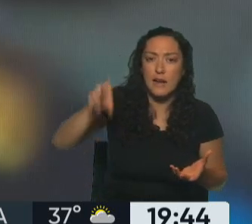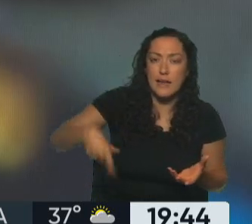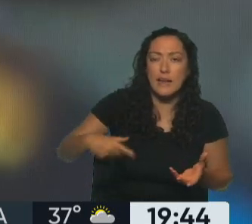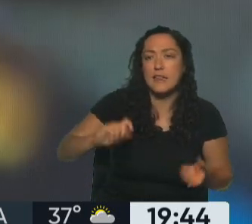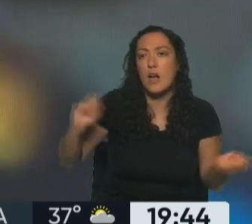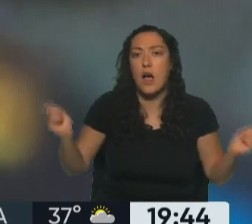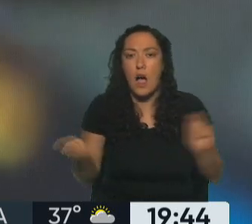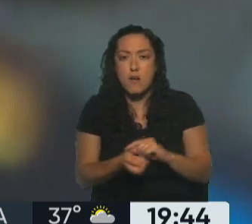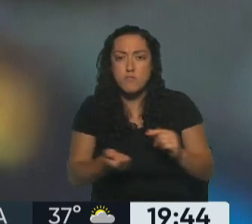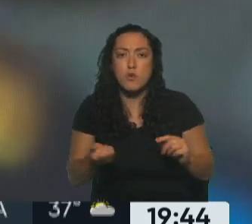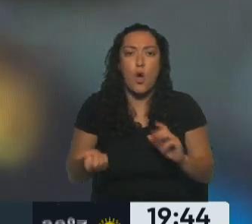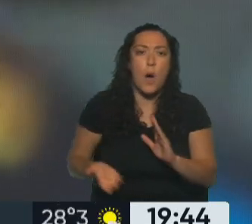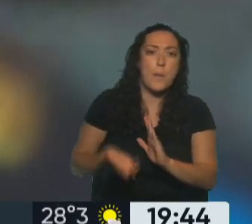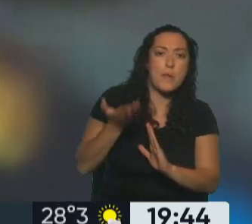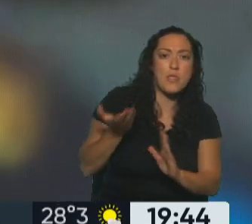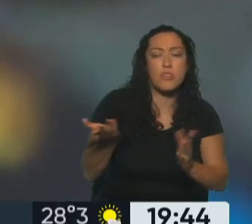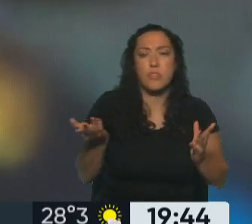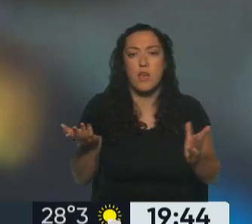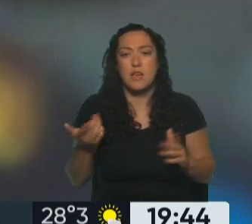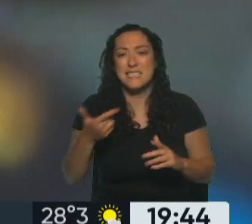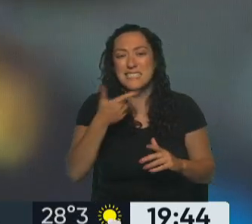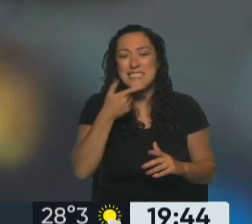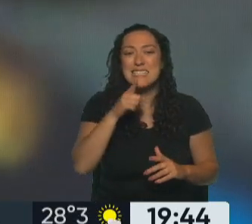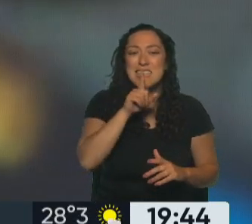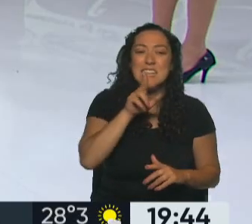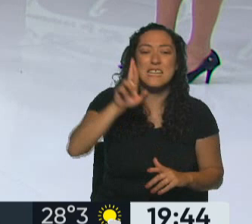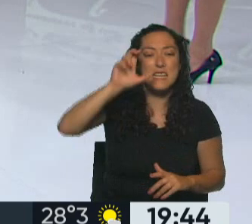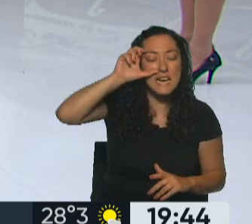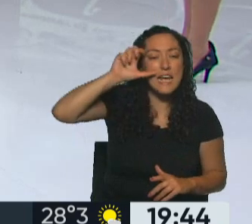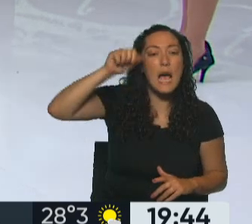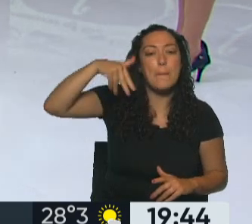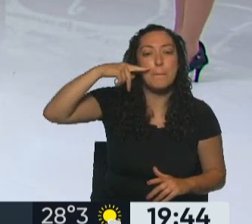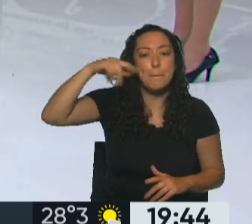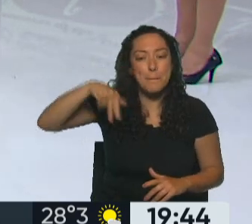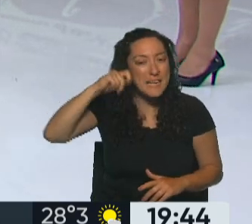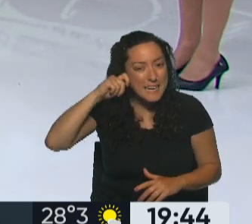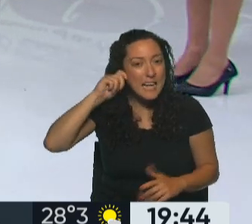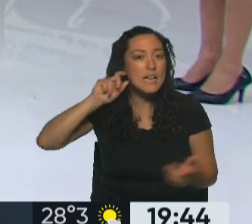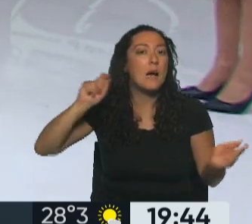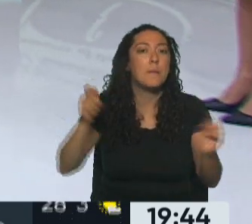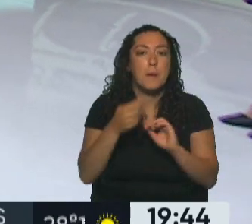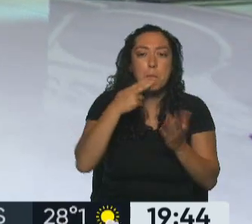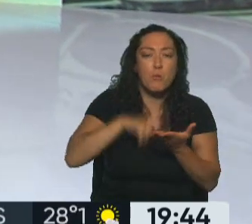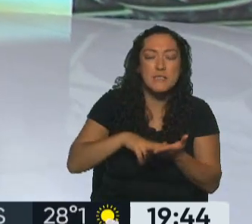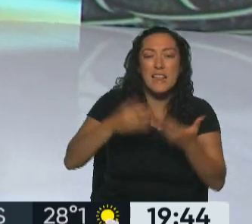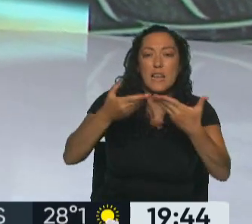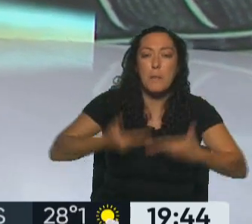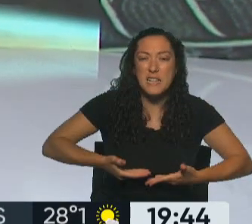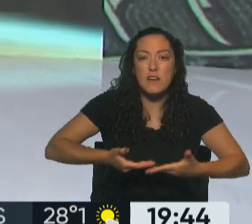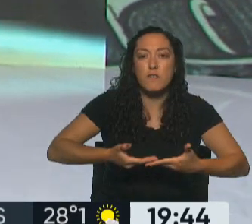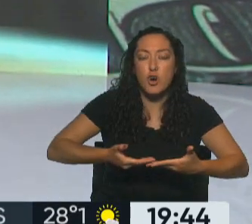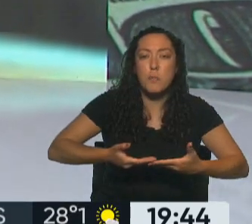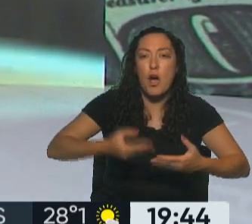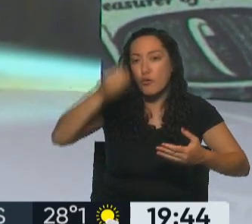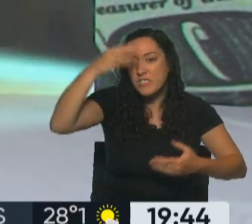claro. Aumentó, pero tiene una variación para el streaming. Vamos a repasar muy bien los impuestos en las plataformas, teniendo en cuenta que el dólar oficial es de